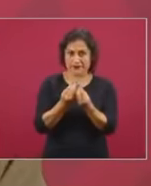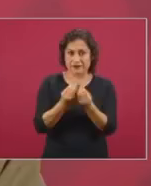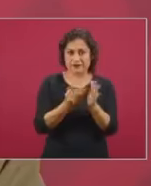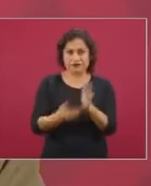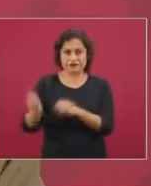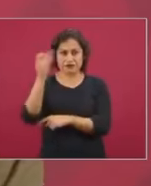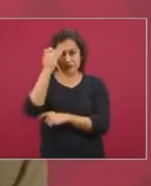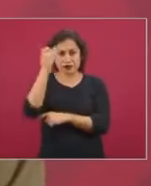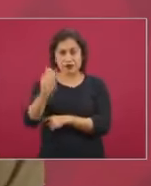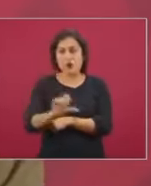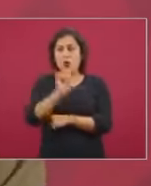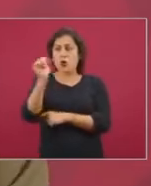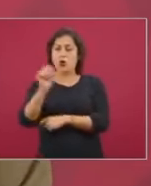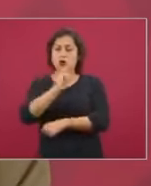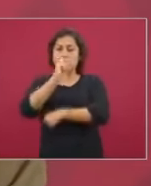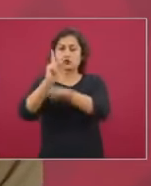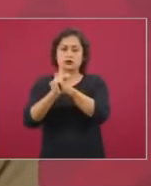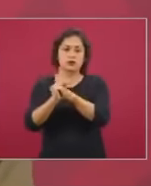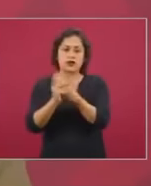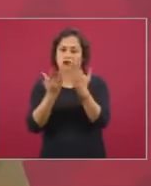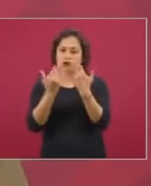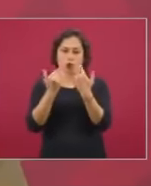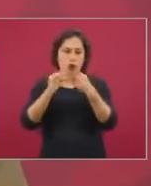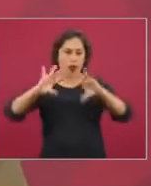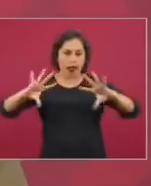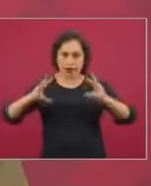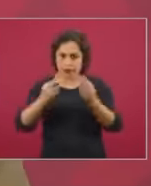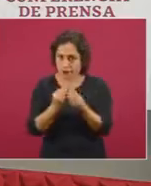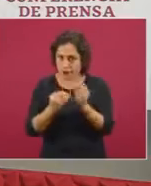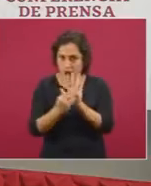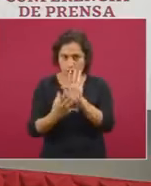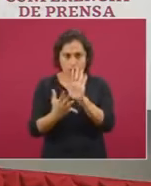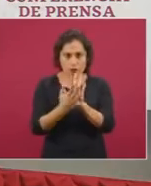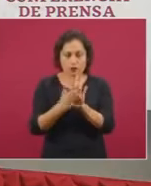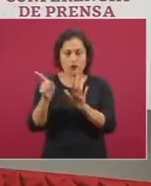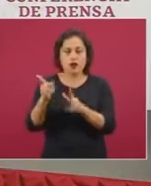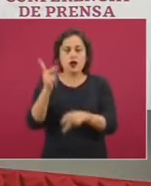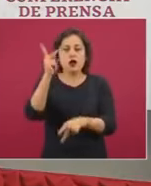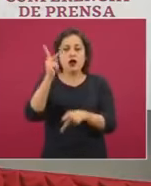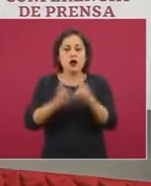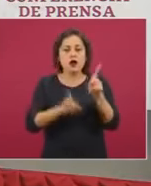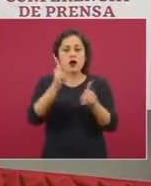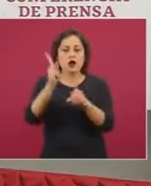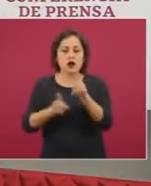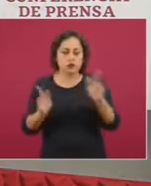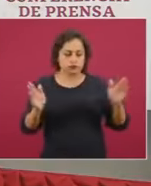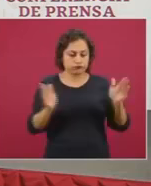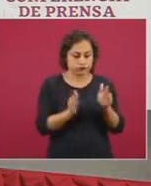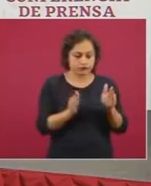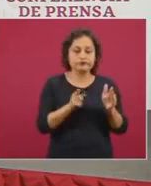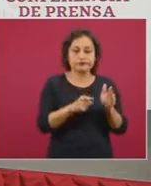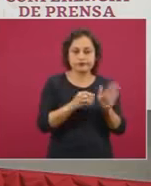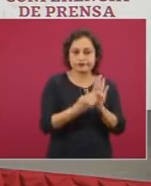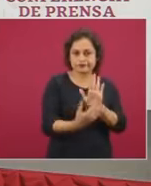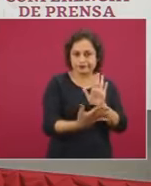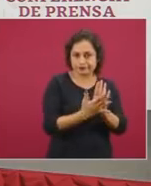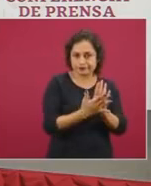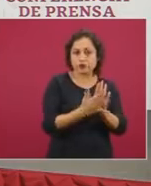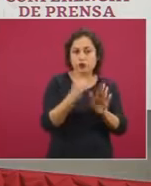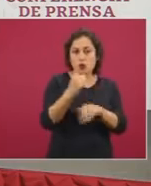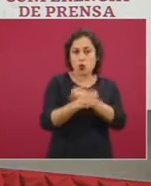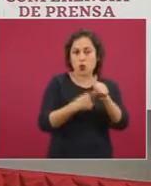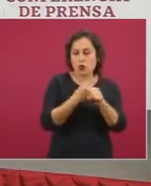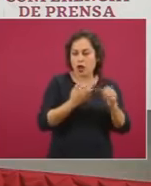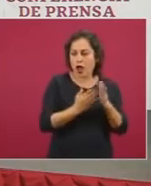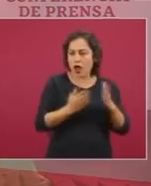que reflejan solamente desde que empezó hasta que terminó el exceso durante un periodo, gente que reporta todo el año,